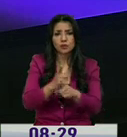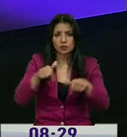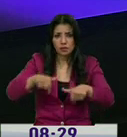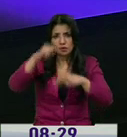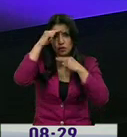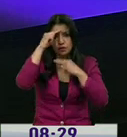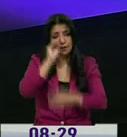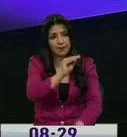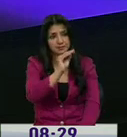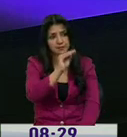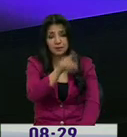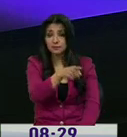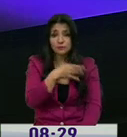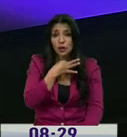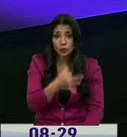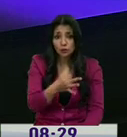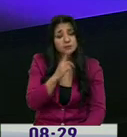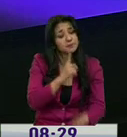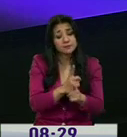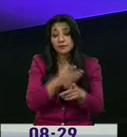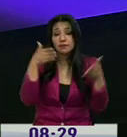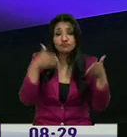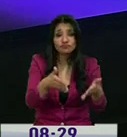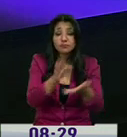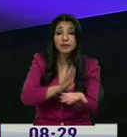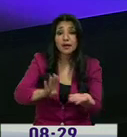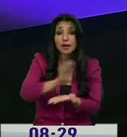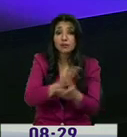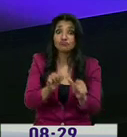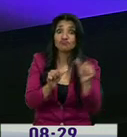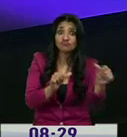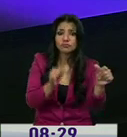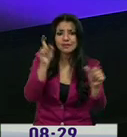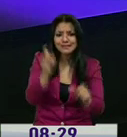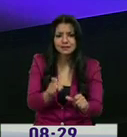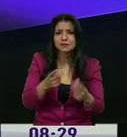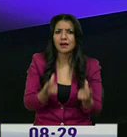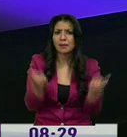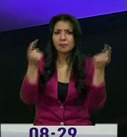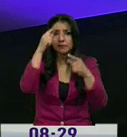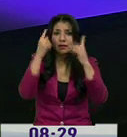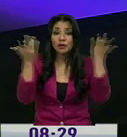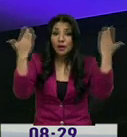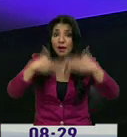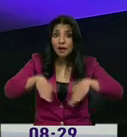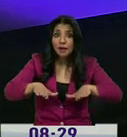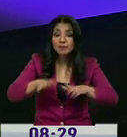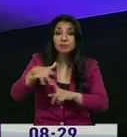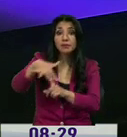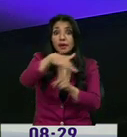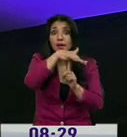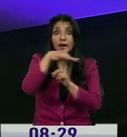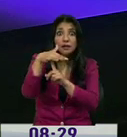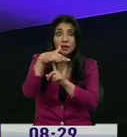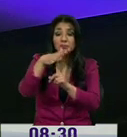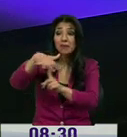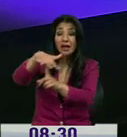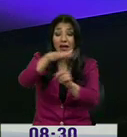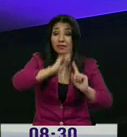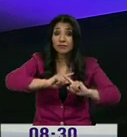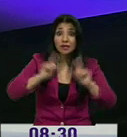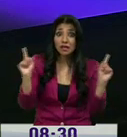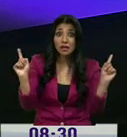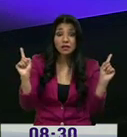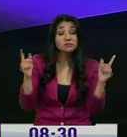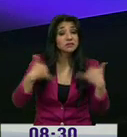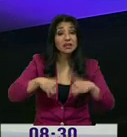para topar lo que no les gusta, atender a los barrios con requerimiento. Ya se acaba el verano, y ahí vemos que los parques, de los muchos de los que hemos dicho,